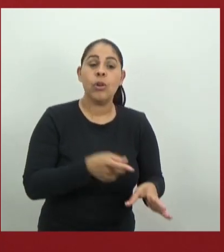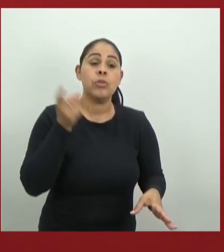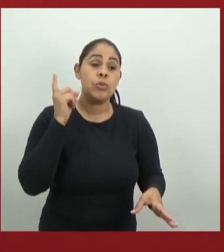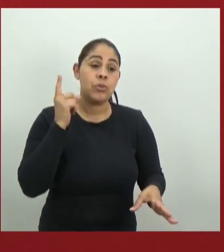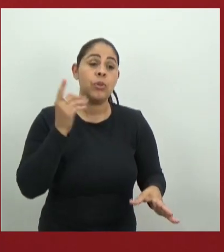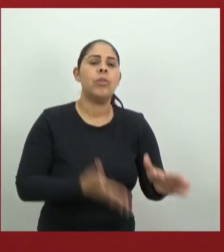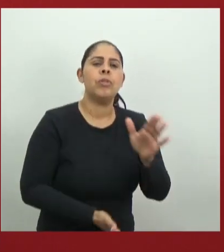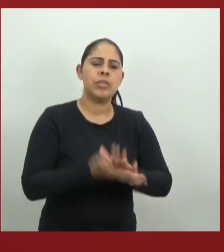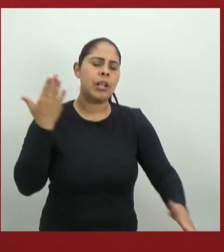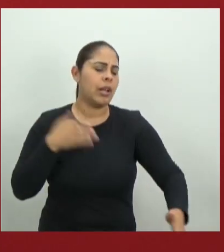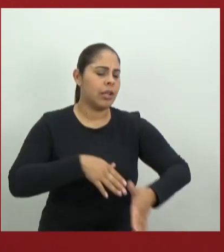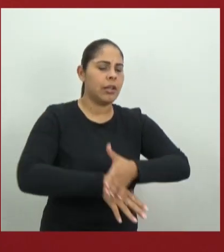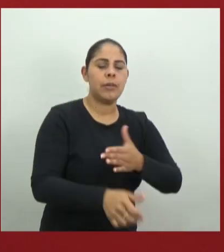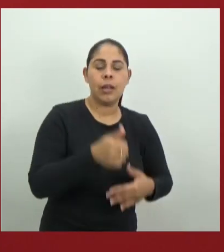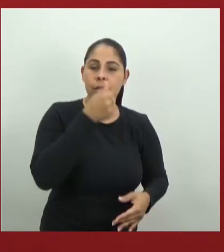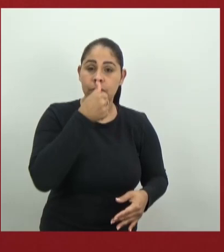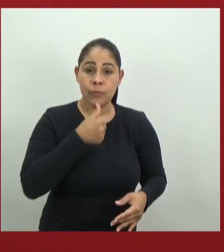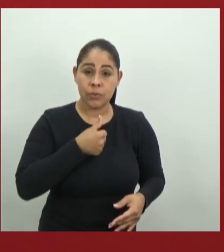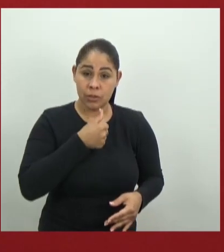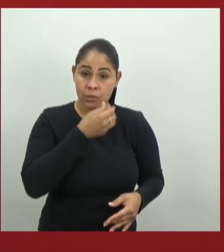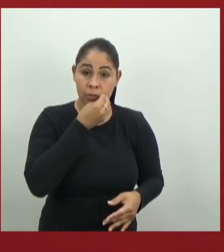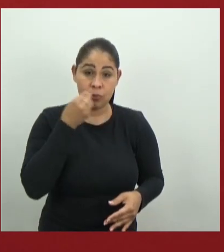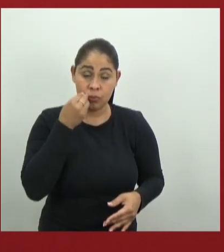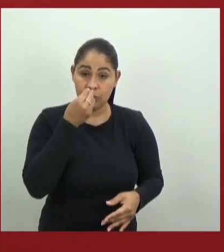bien. Déjame solo dar una anécdota.